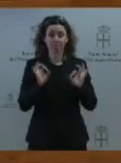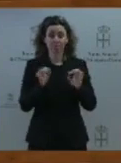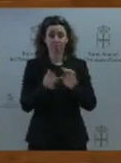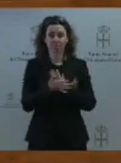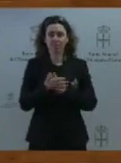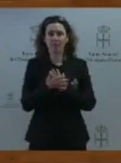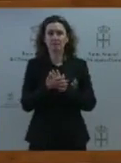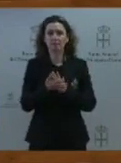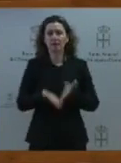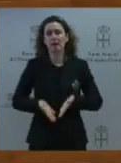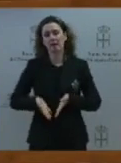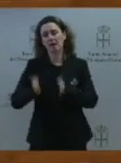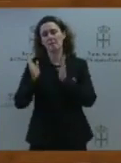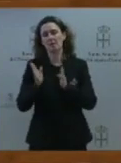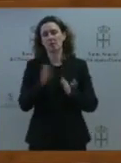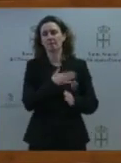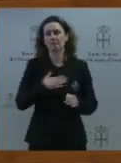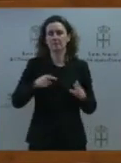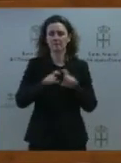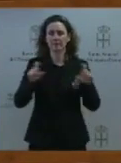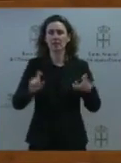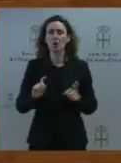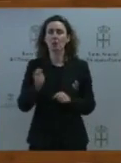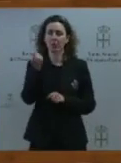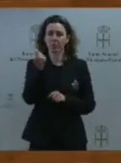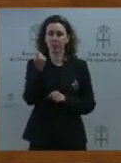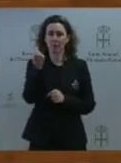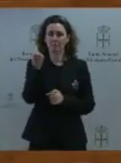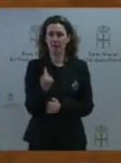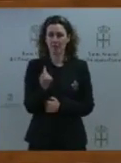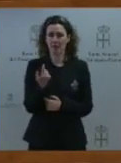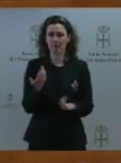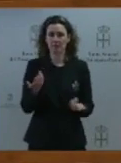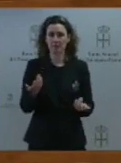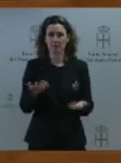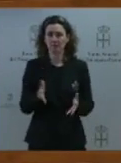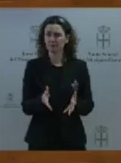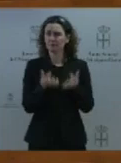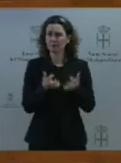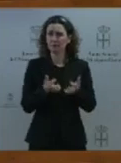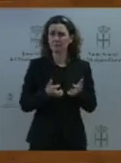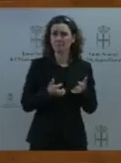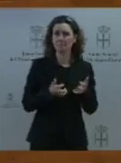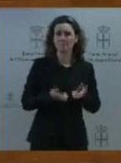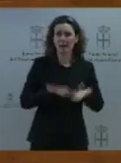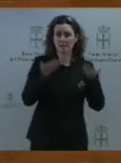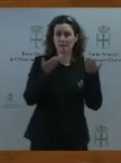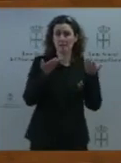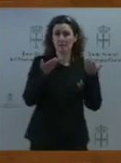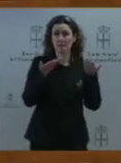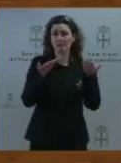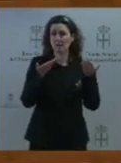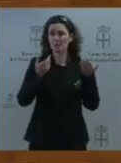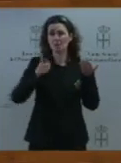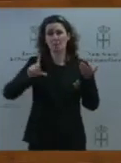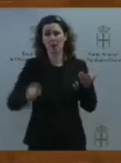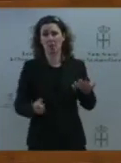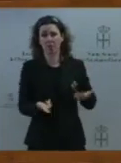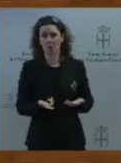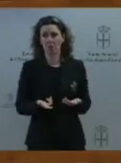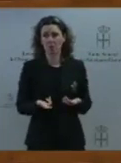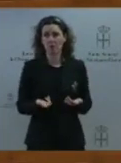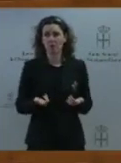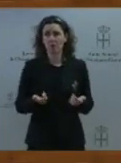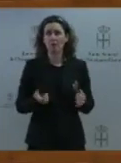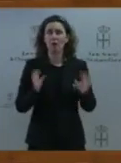eléctricas que es mayor beneficio a menor coste a Costa de qué a Costa de nuestra soberanía alimentaria a